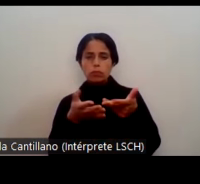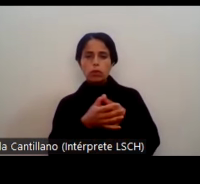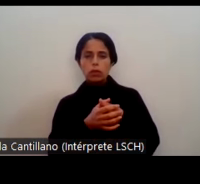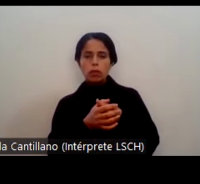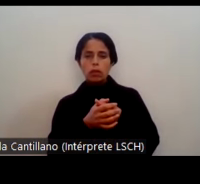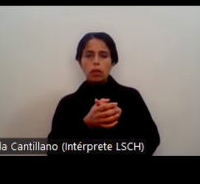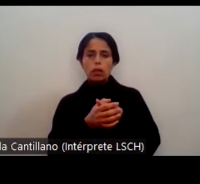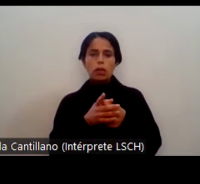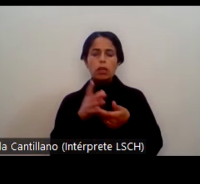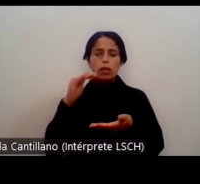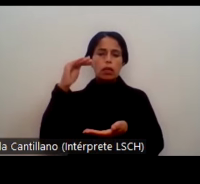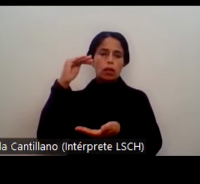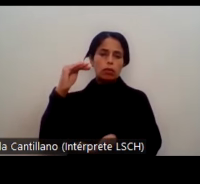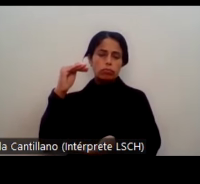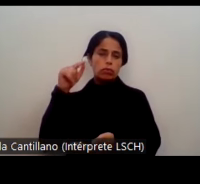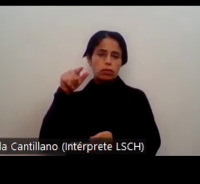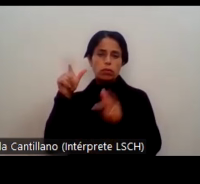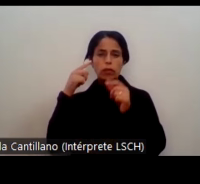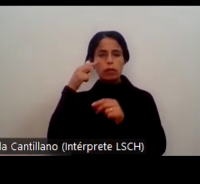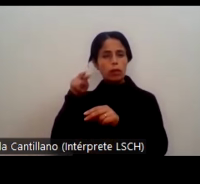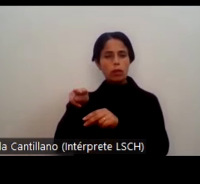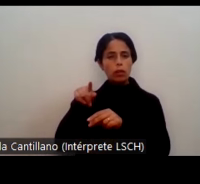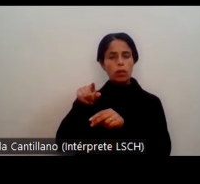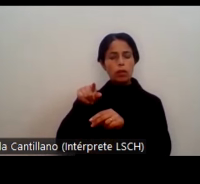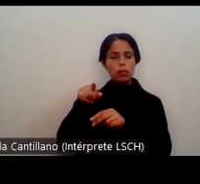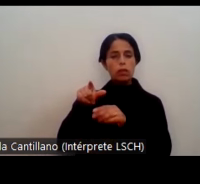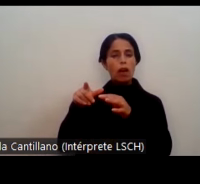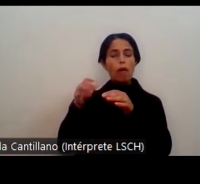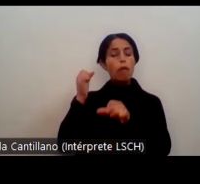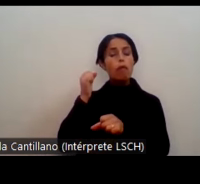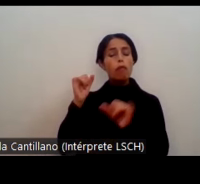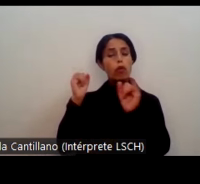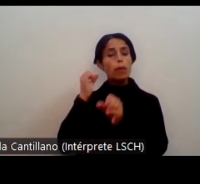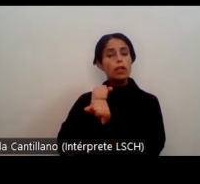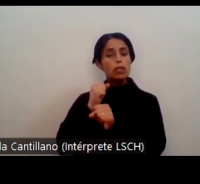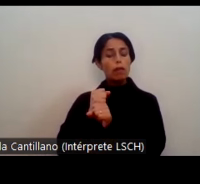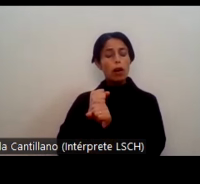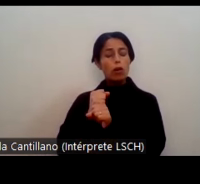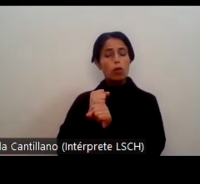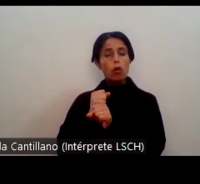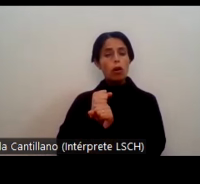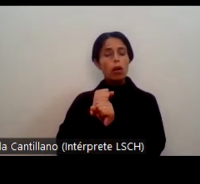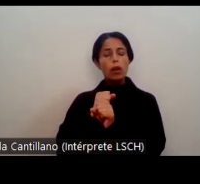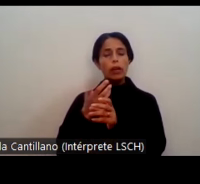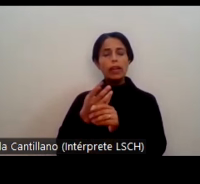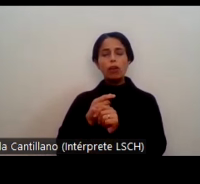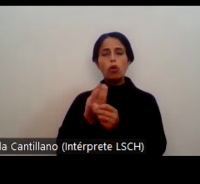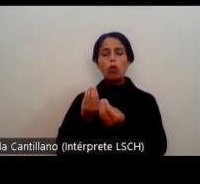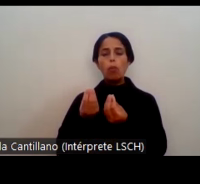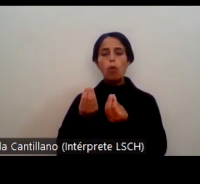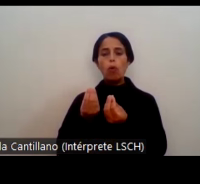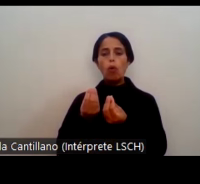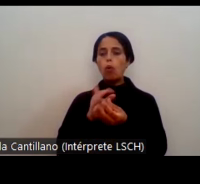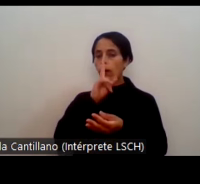dispersión indica que este tipo de cerámica tan característica y tan exclusiva de la zona